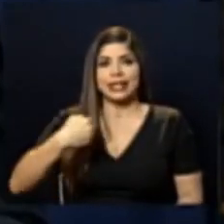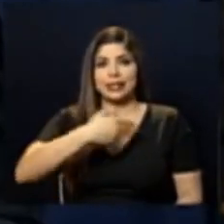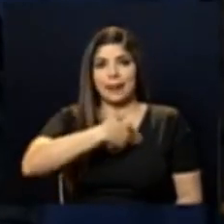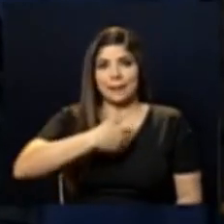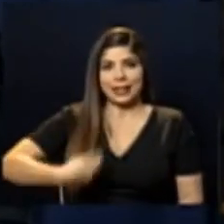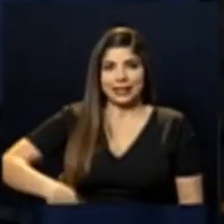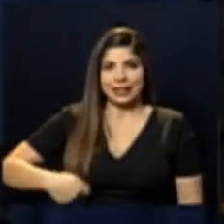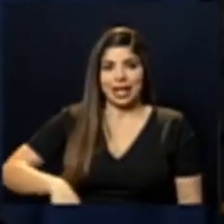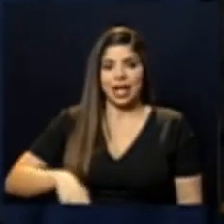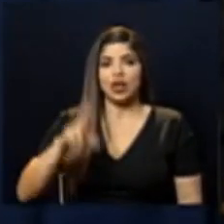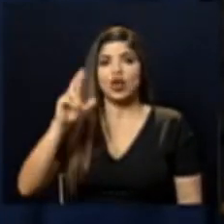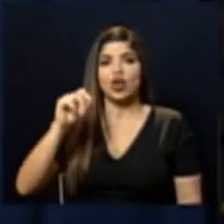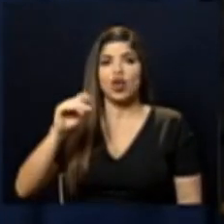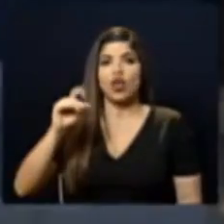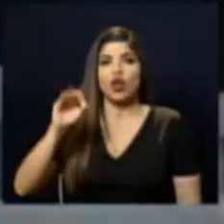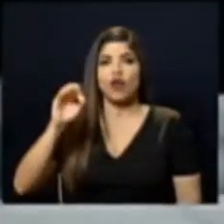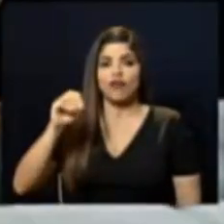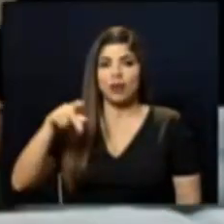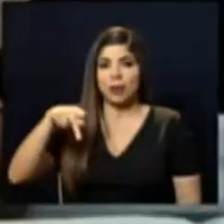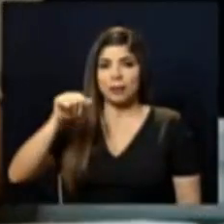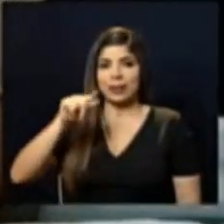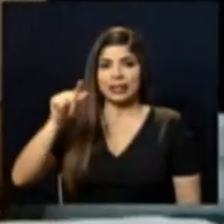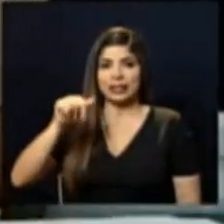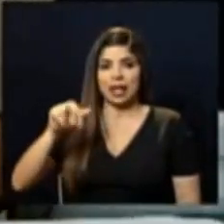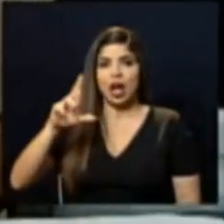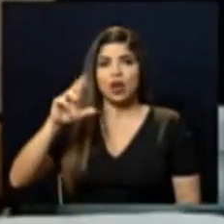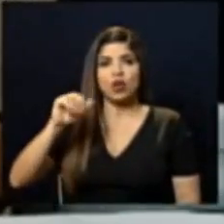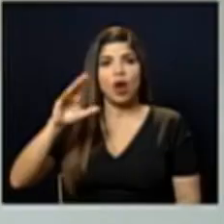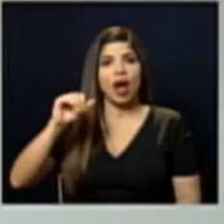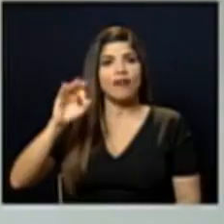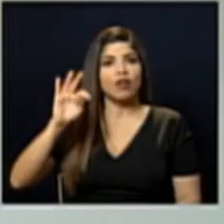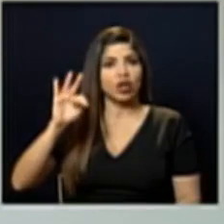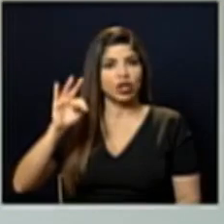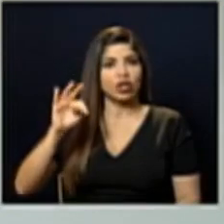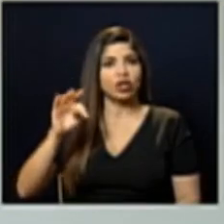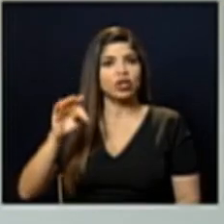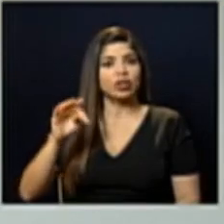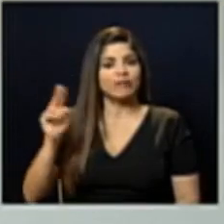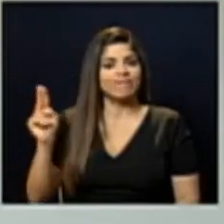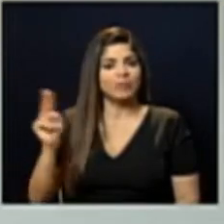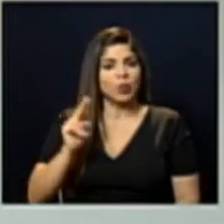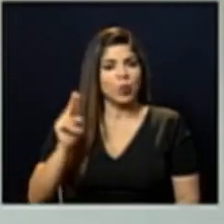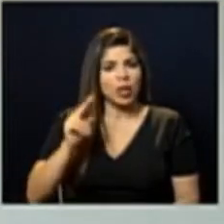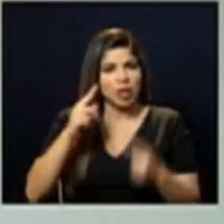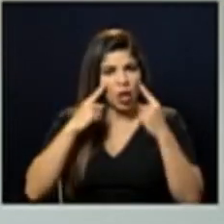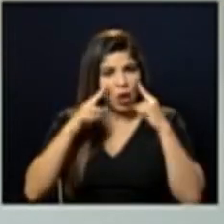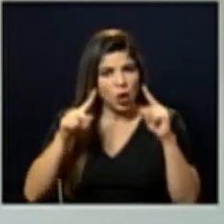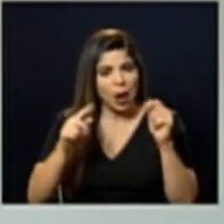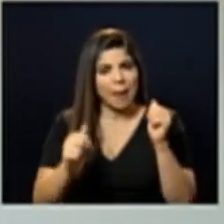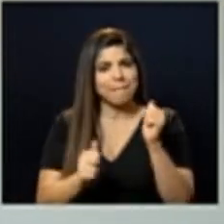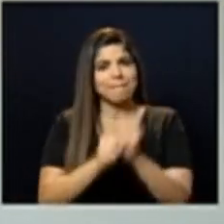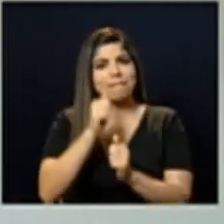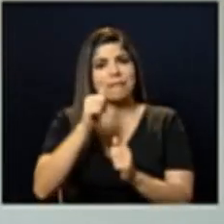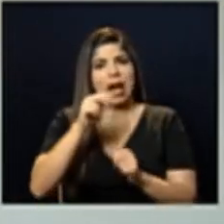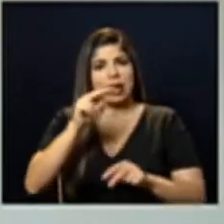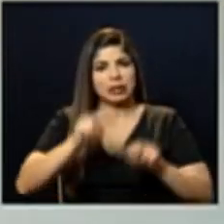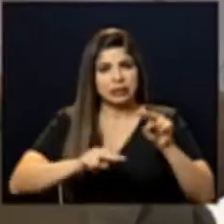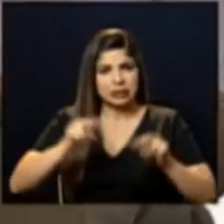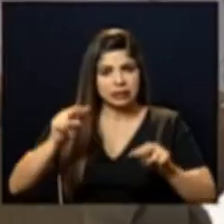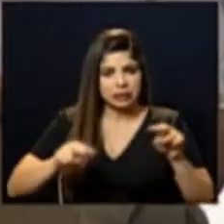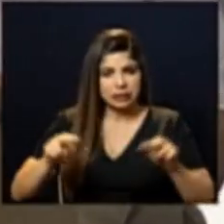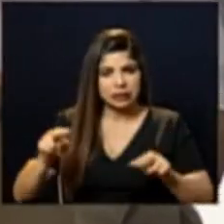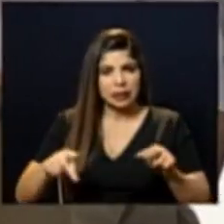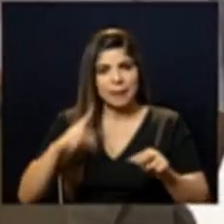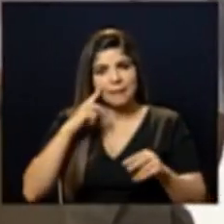Presidencia, don Rodolfo Pisa Roquefort. Nos urge lograr una mayor diversificación y generar